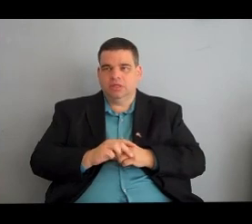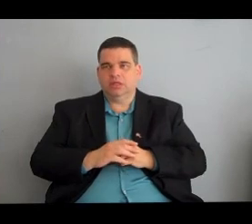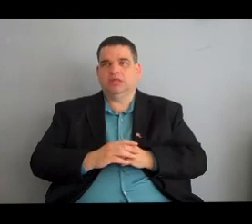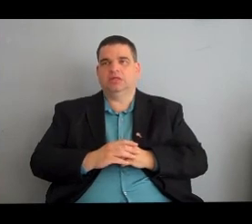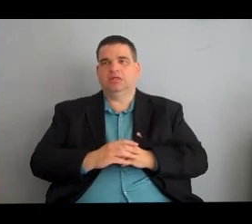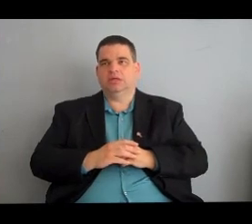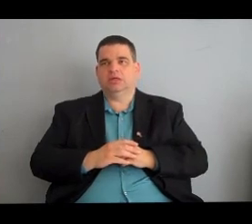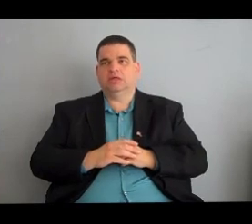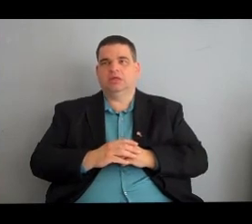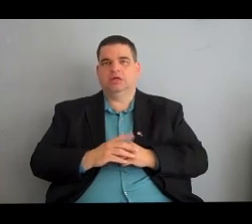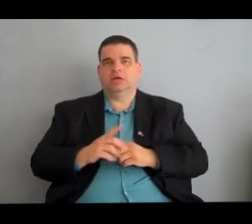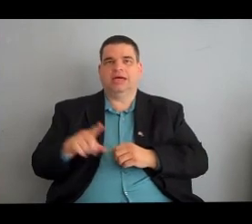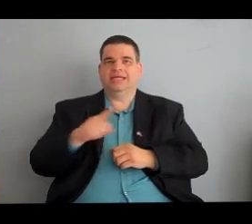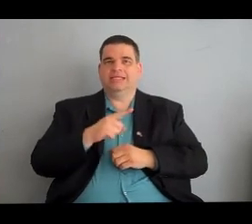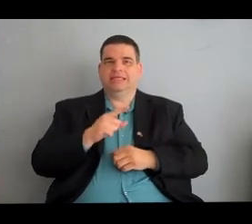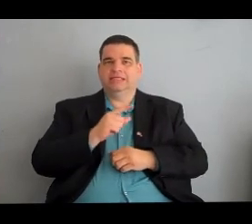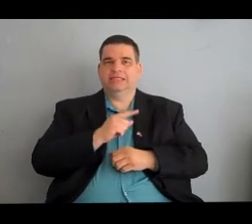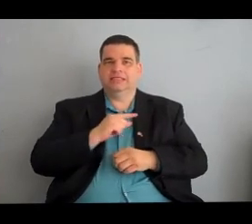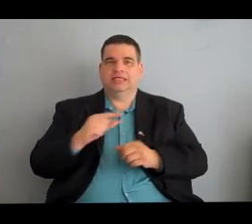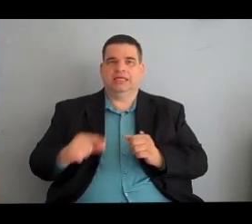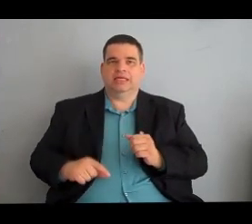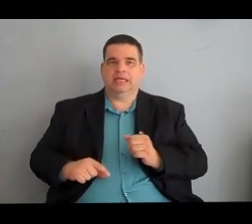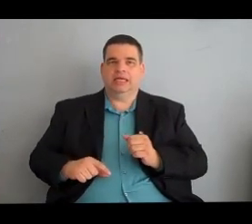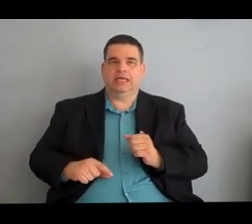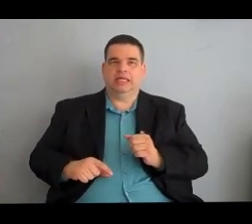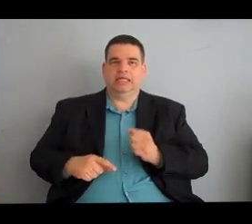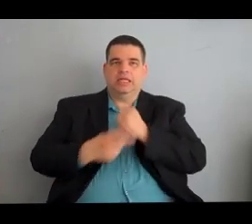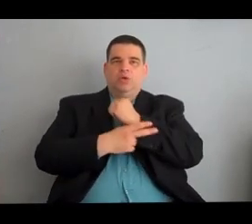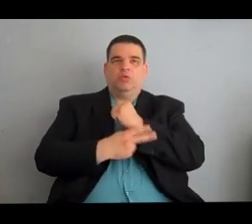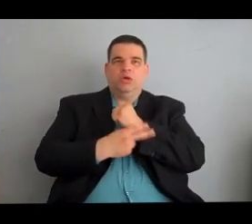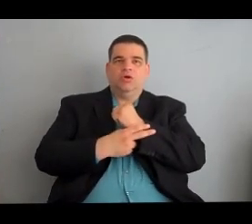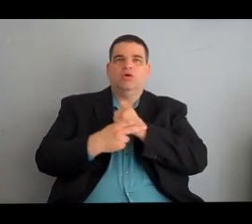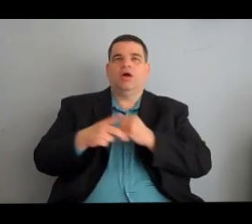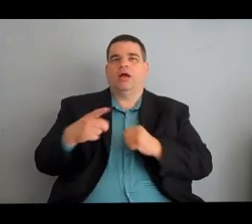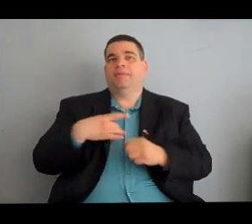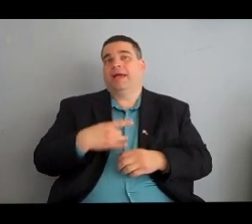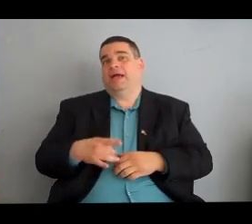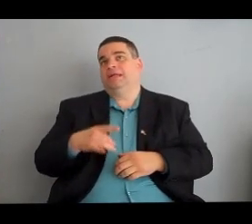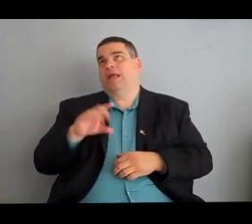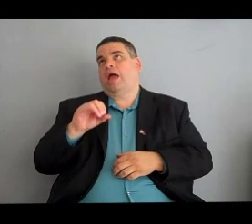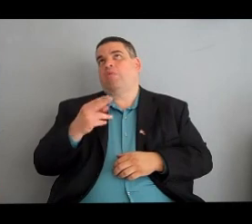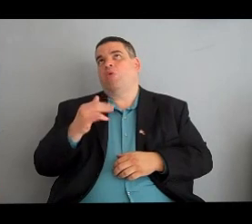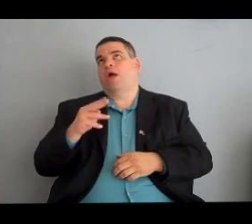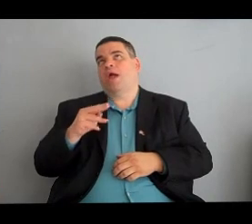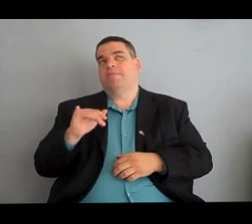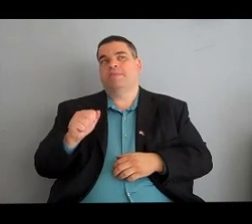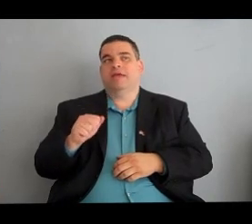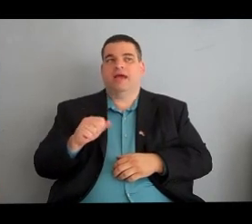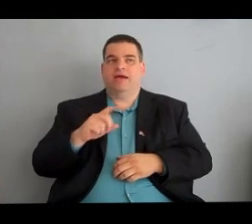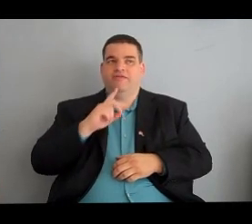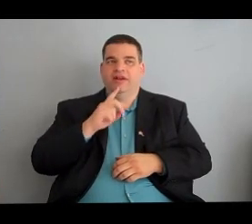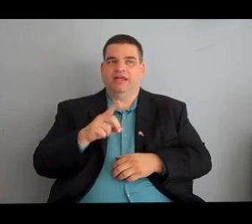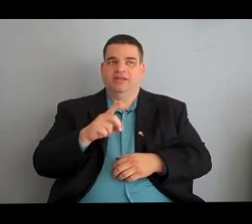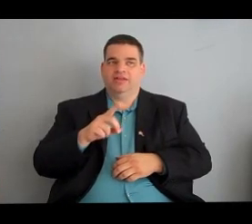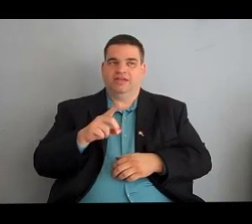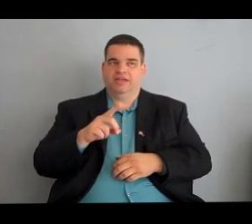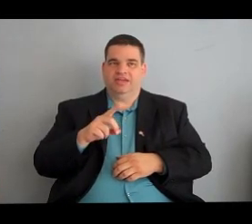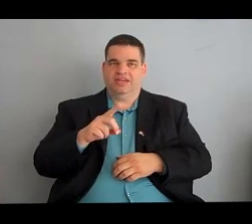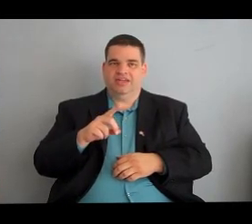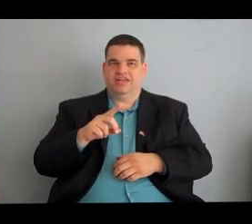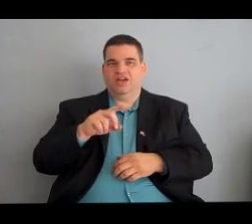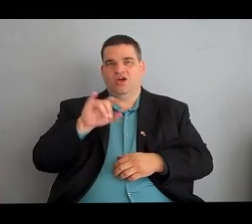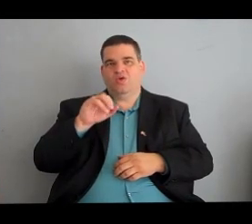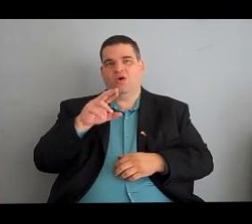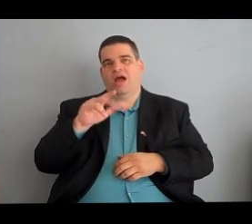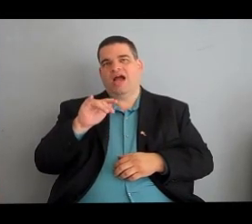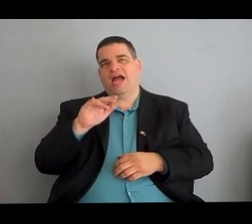rey del bohemio, porque a mí la bohemia, eso para mí es... Sí, ¿verdad que tú eres Juan Carlos Sayas? Bohemio. Juan Carlos Sayas, el bohemio. Y pues ese